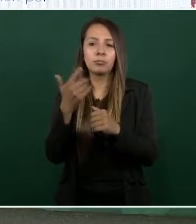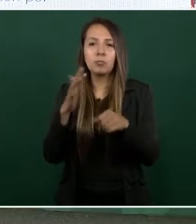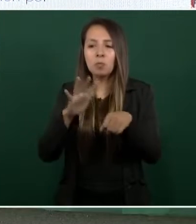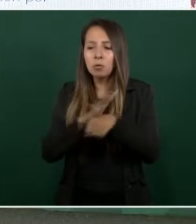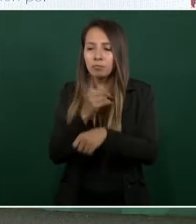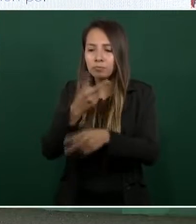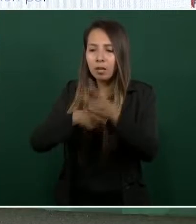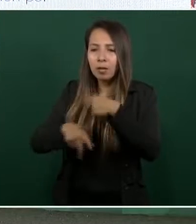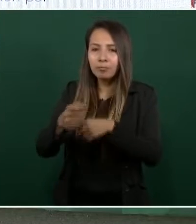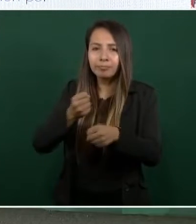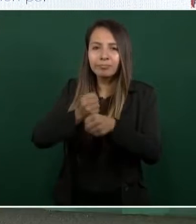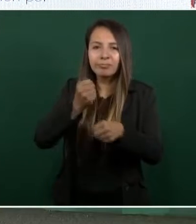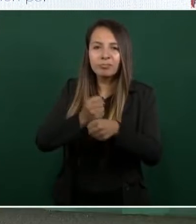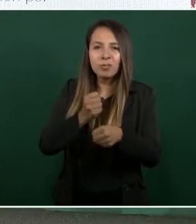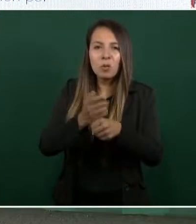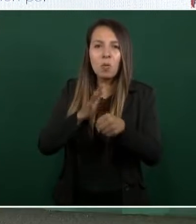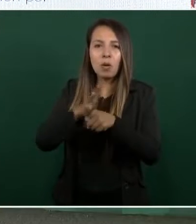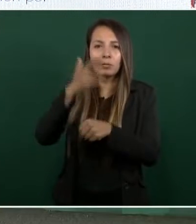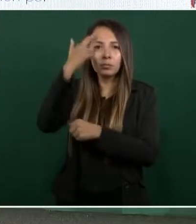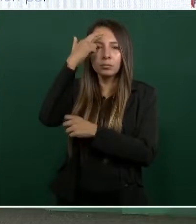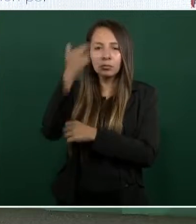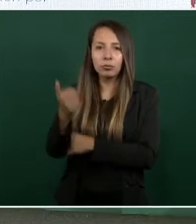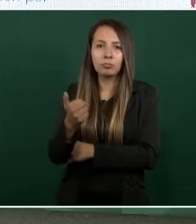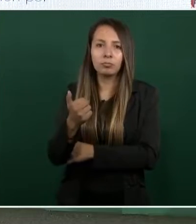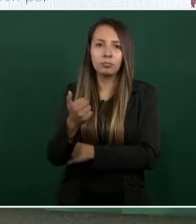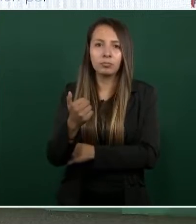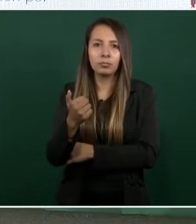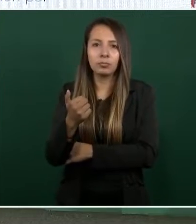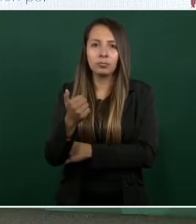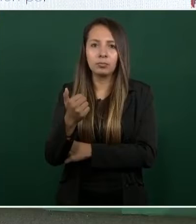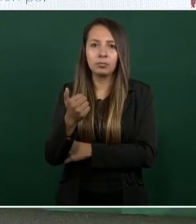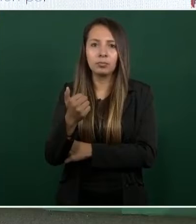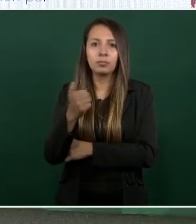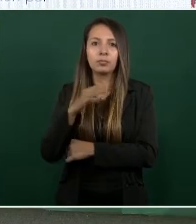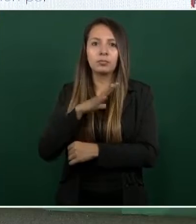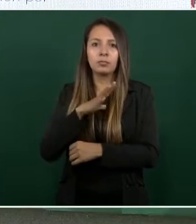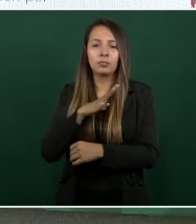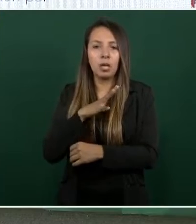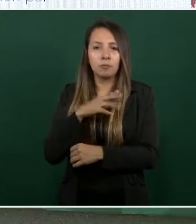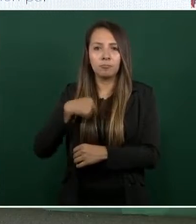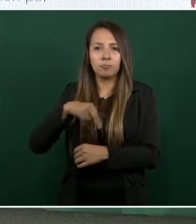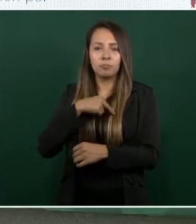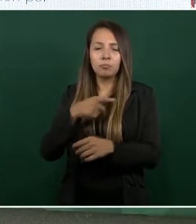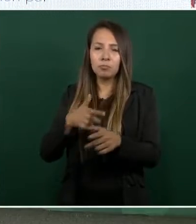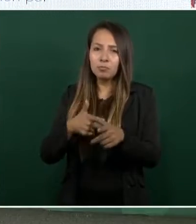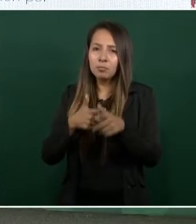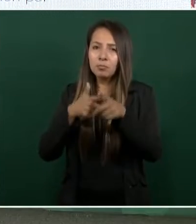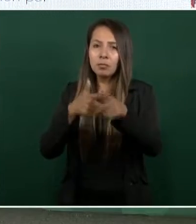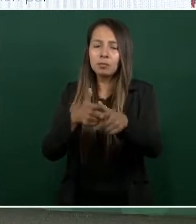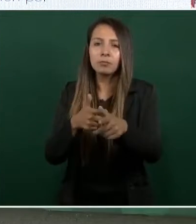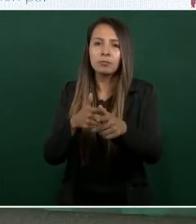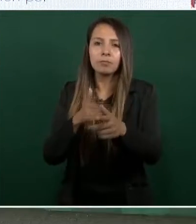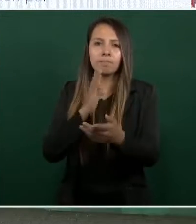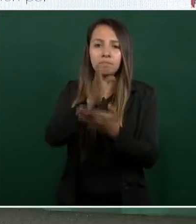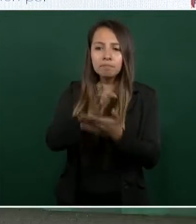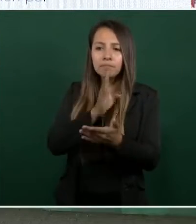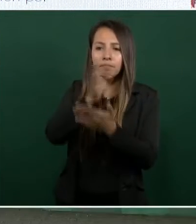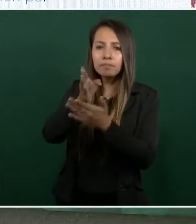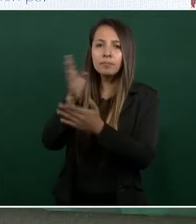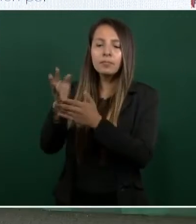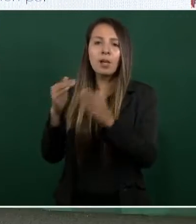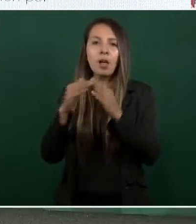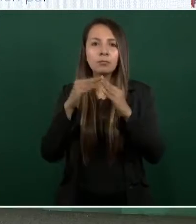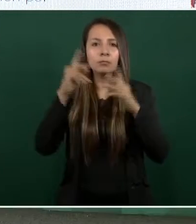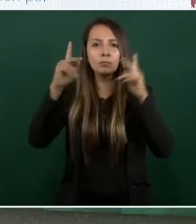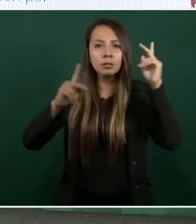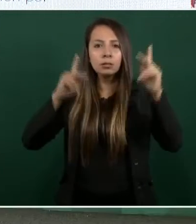violencia. Estamos en este programa y continuamos las visitas a los hogares y la